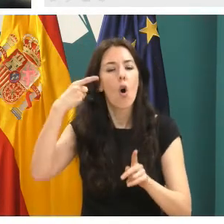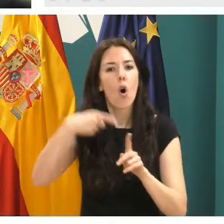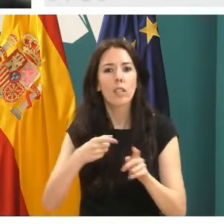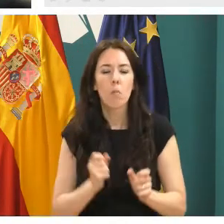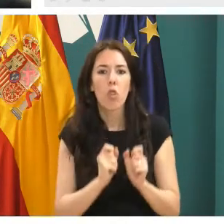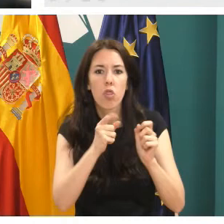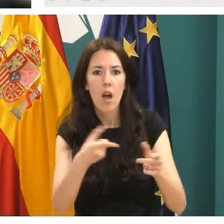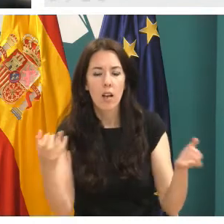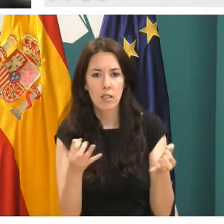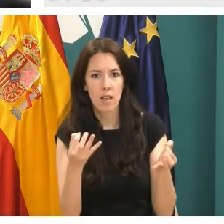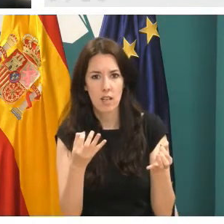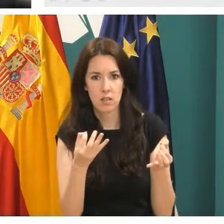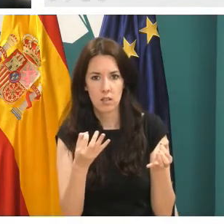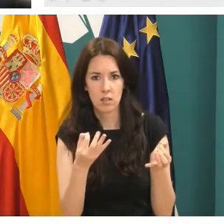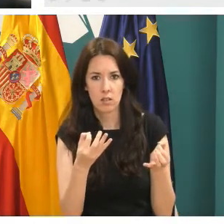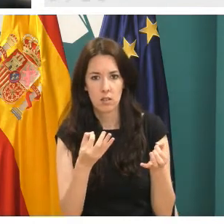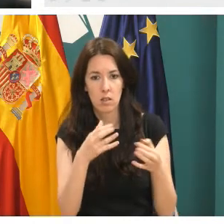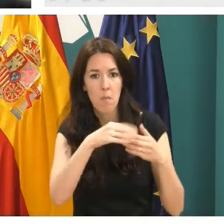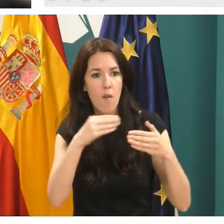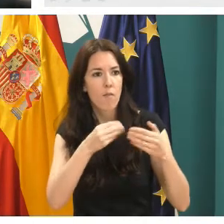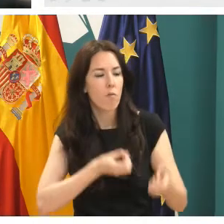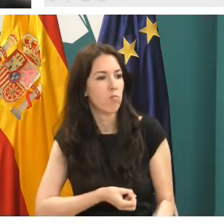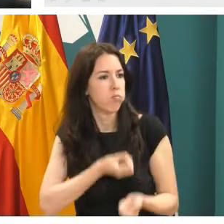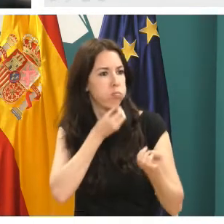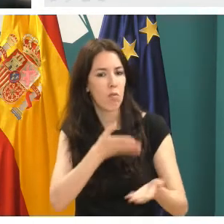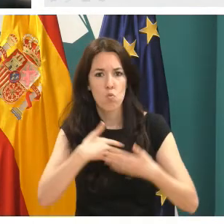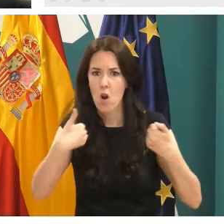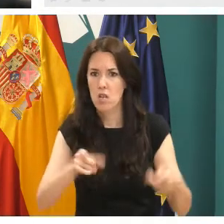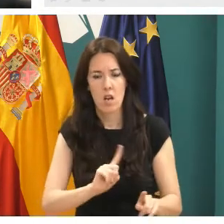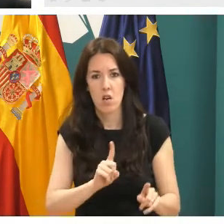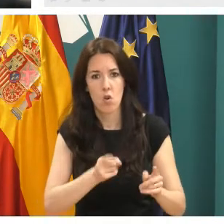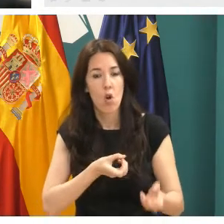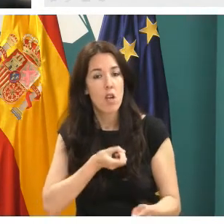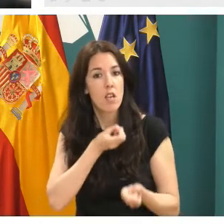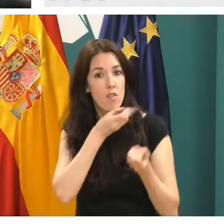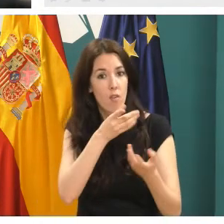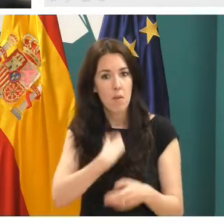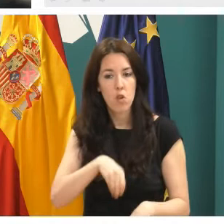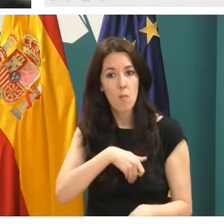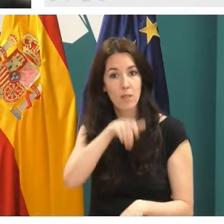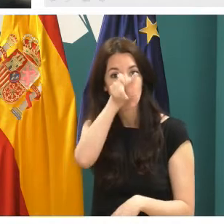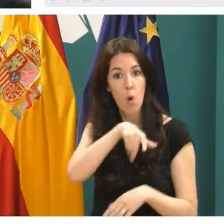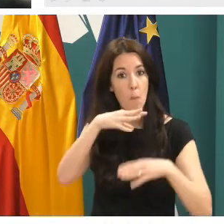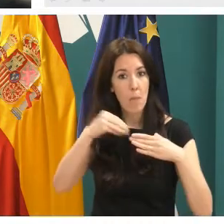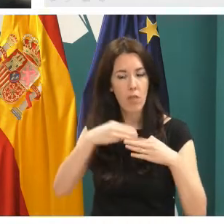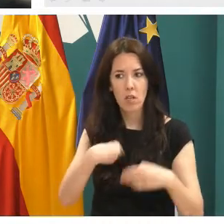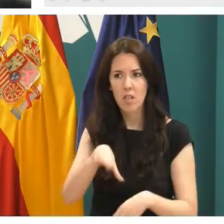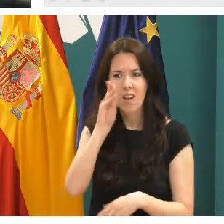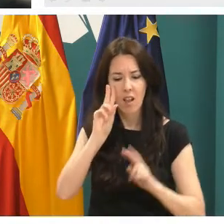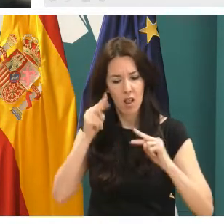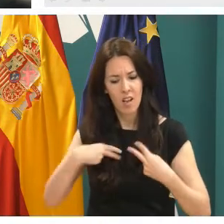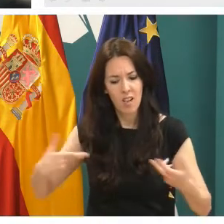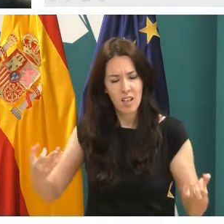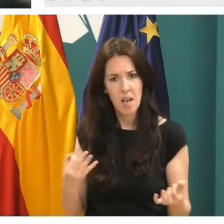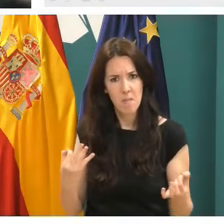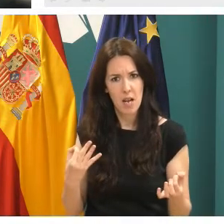darle una información, no cualquier información, sino una información que le permita al paciente entender qué le pasa,